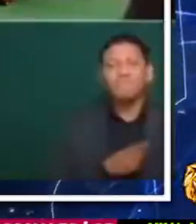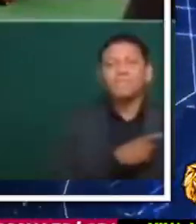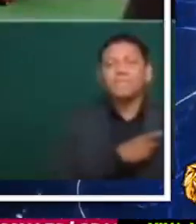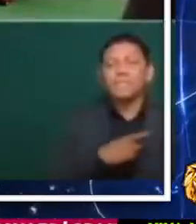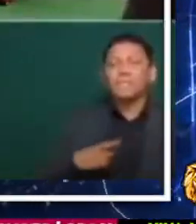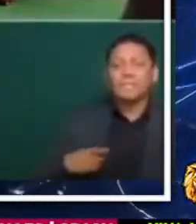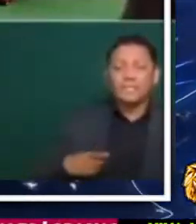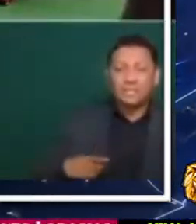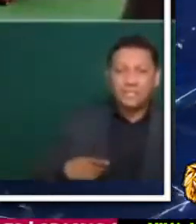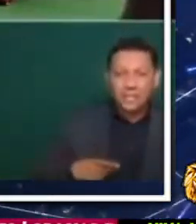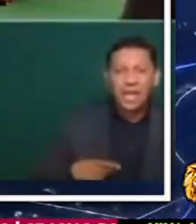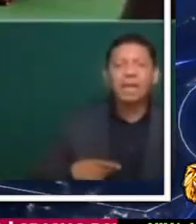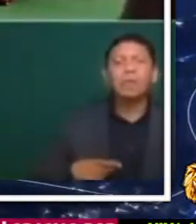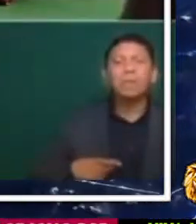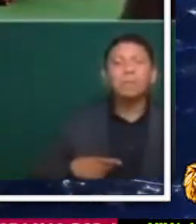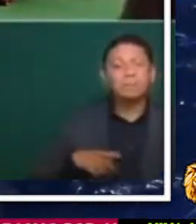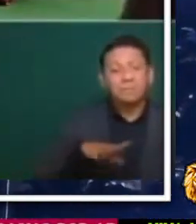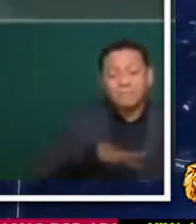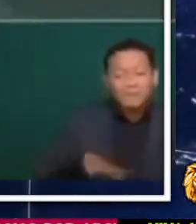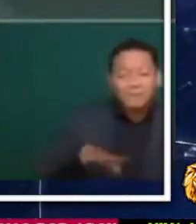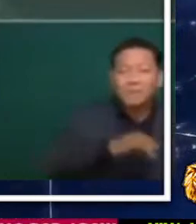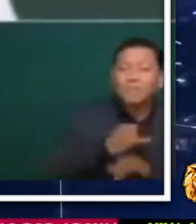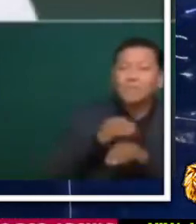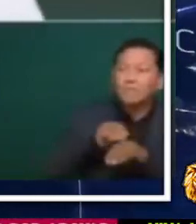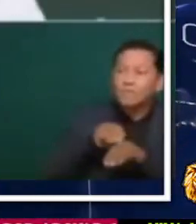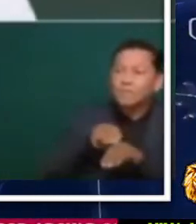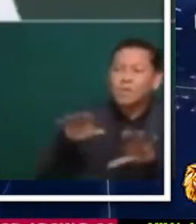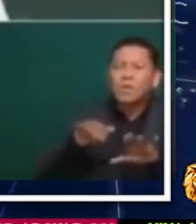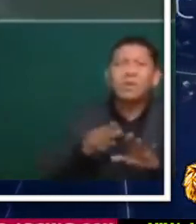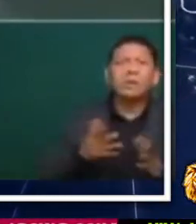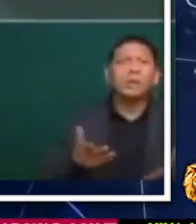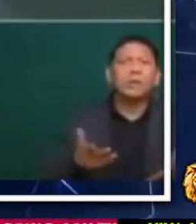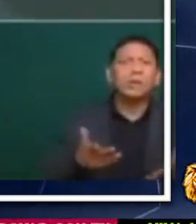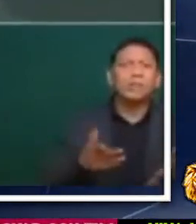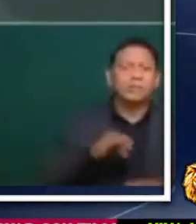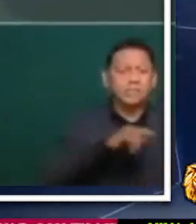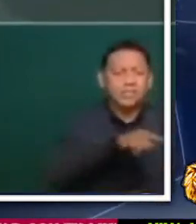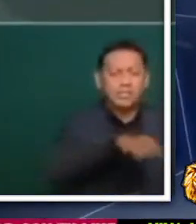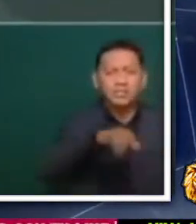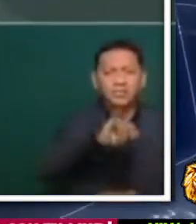estar promoviendo los del INE